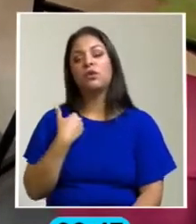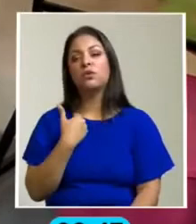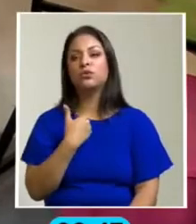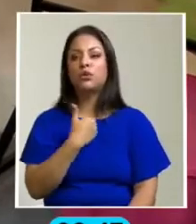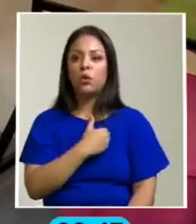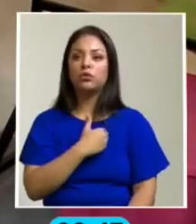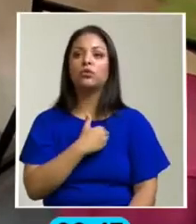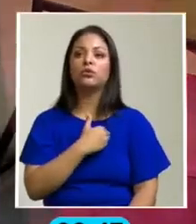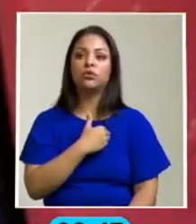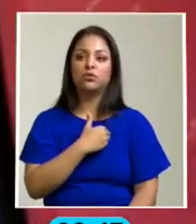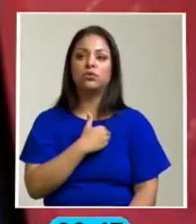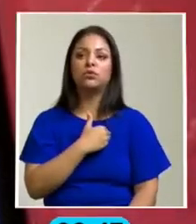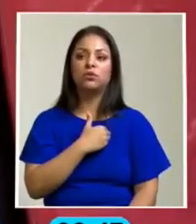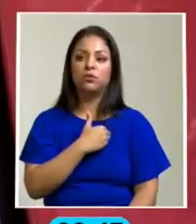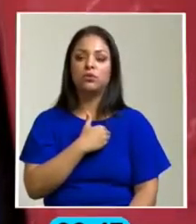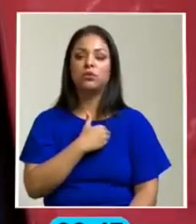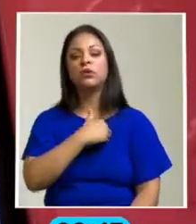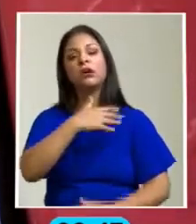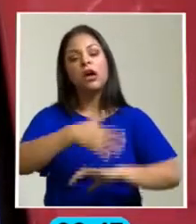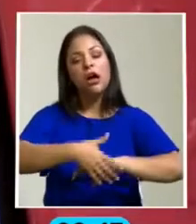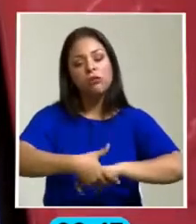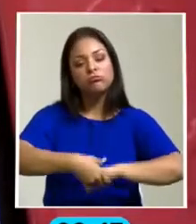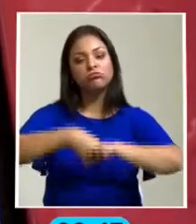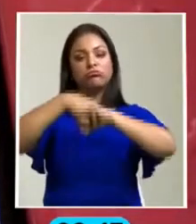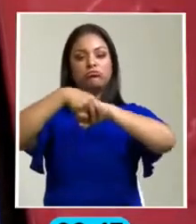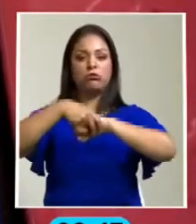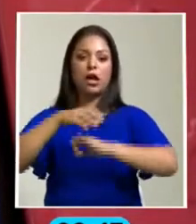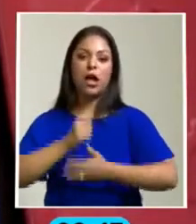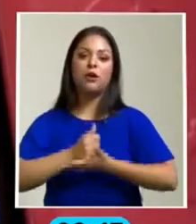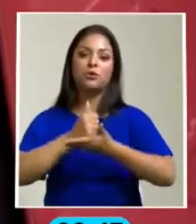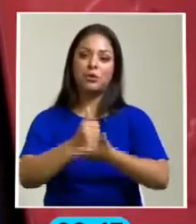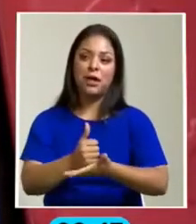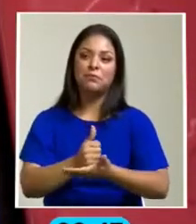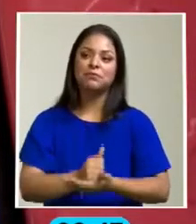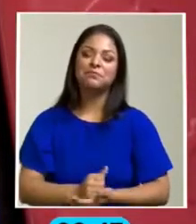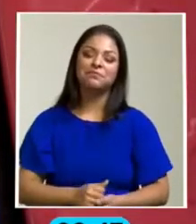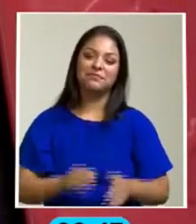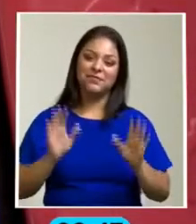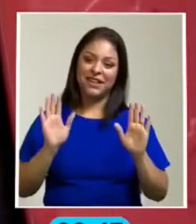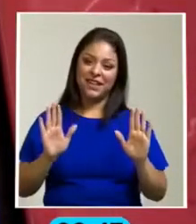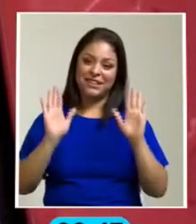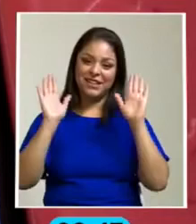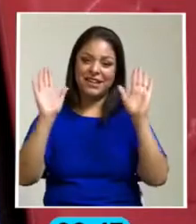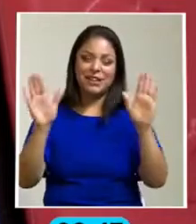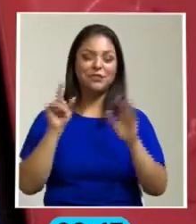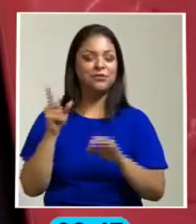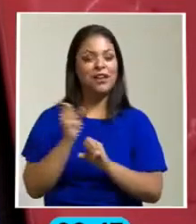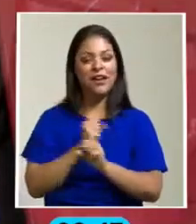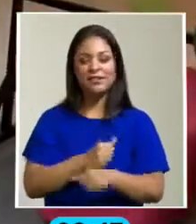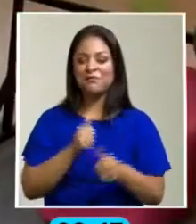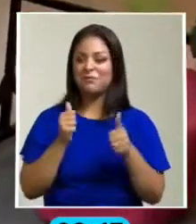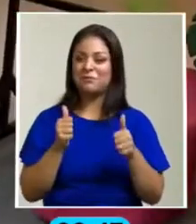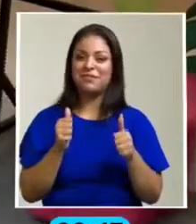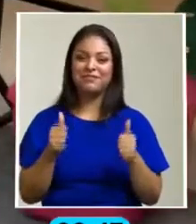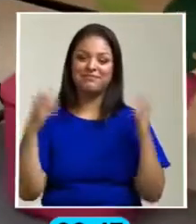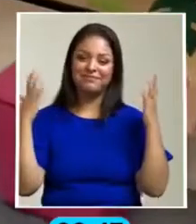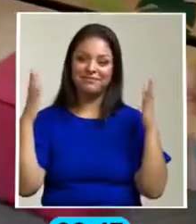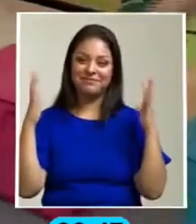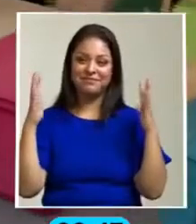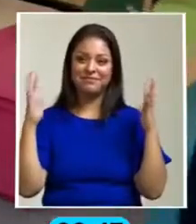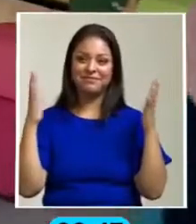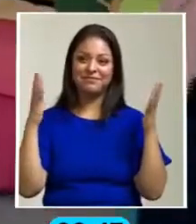nosotros le ayudamos. Excelente, a Ángel. Muy bien, lo has hecho excelente. Muy bien. Vieron cómo Ángel